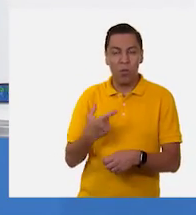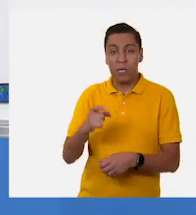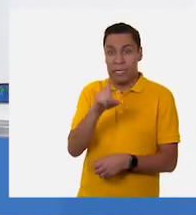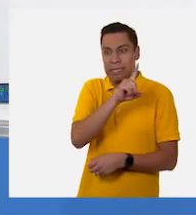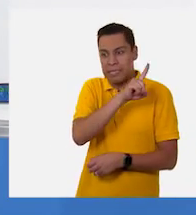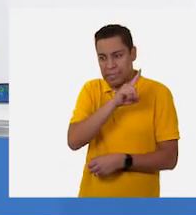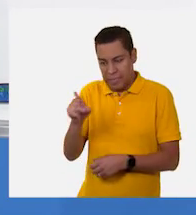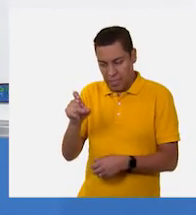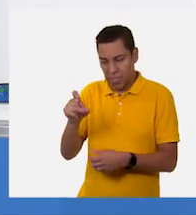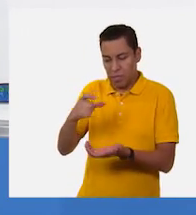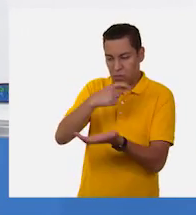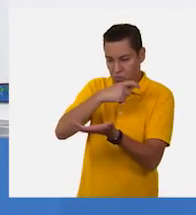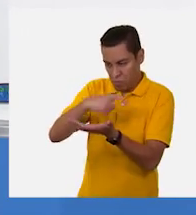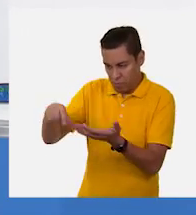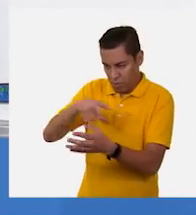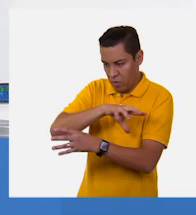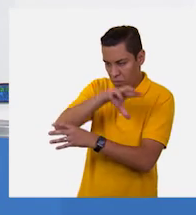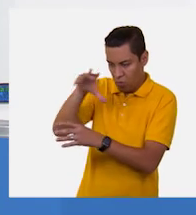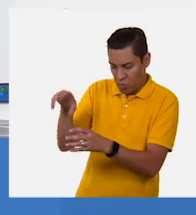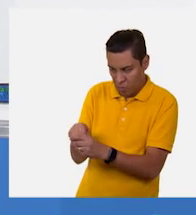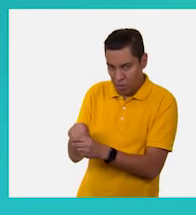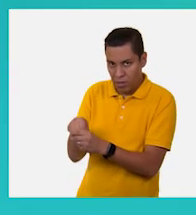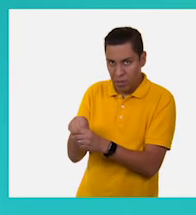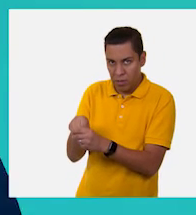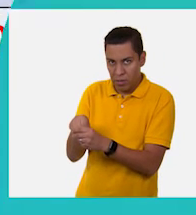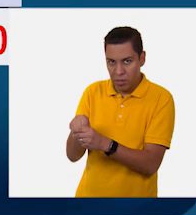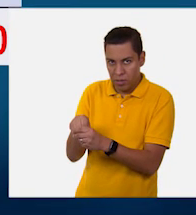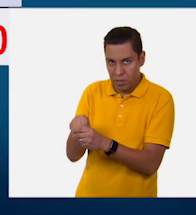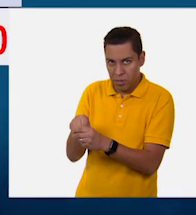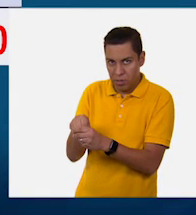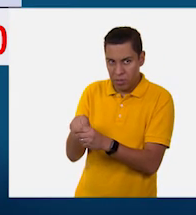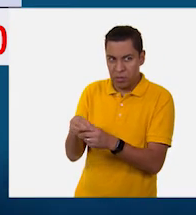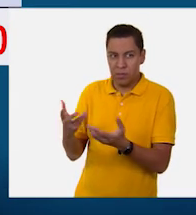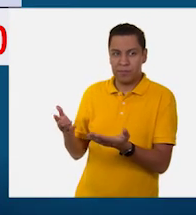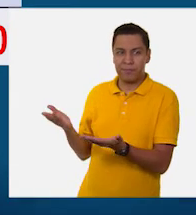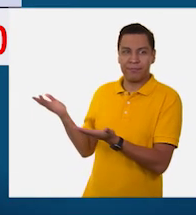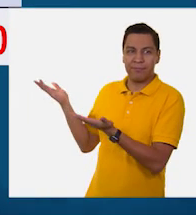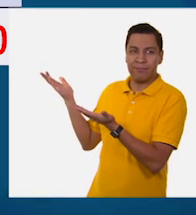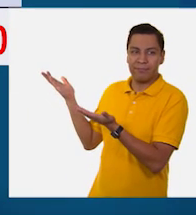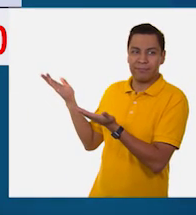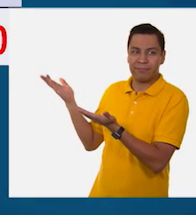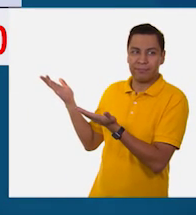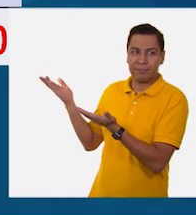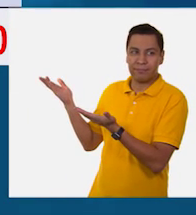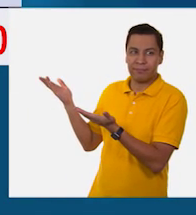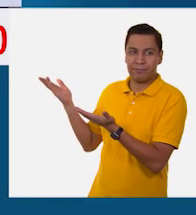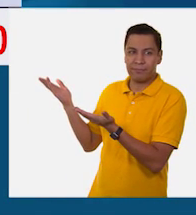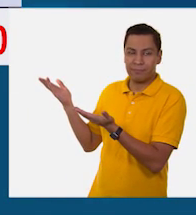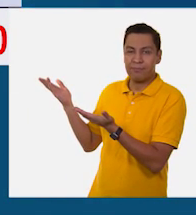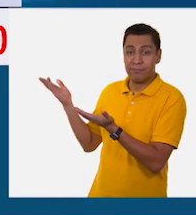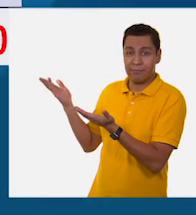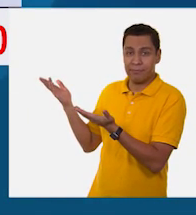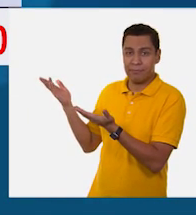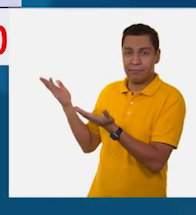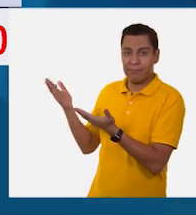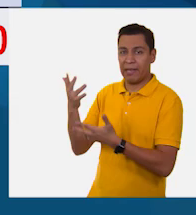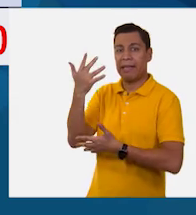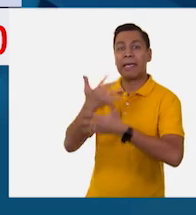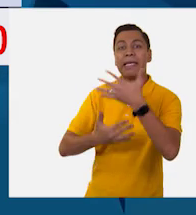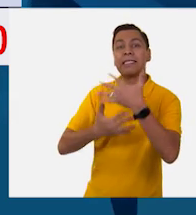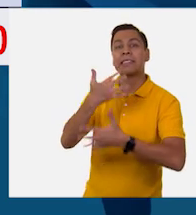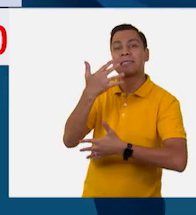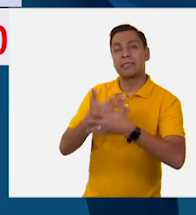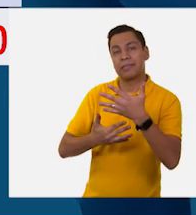de compra en la tienda El Amoroso me van a descontar solo 12 pesos. Pero en la tienda de Doña Patty, por cada 100 pesos, me